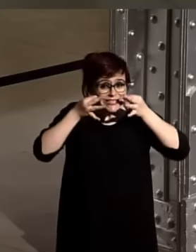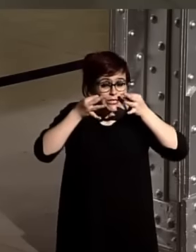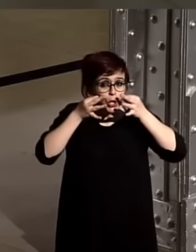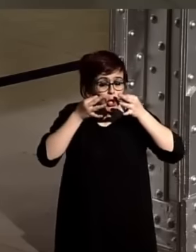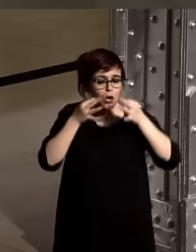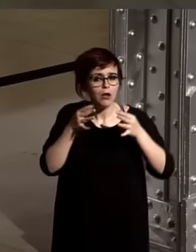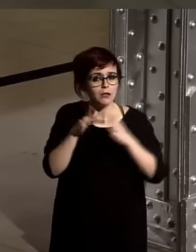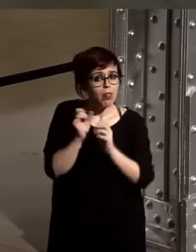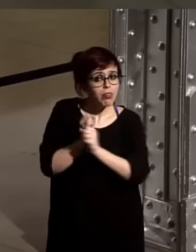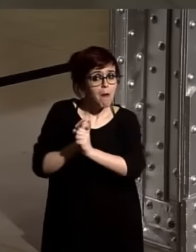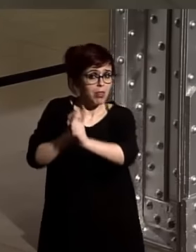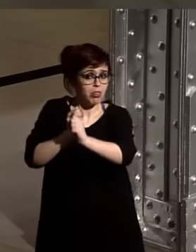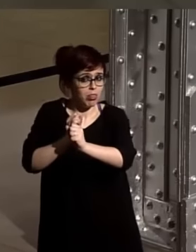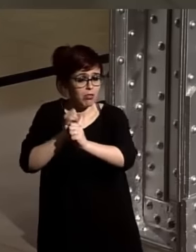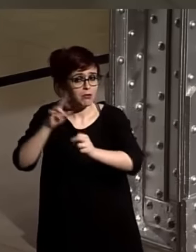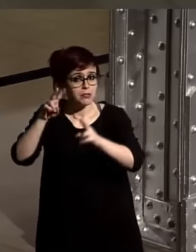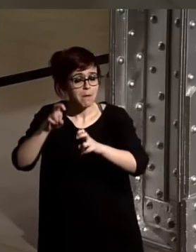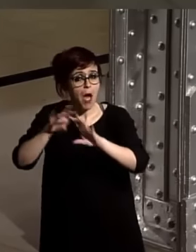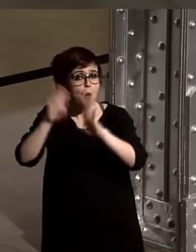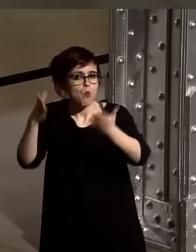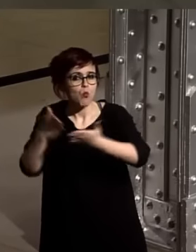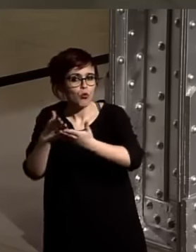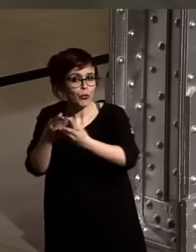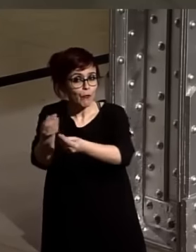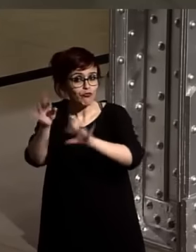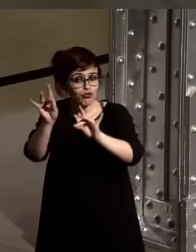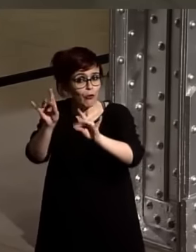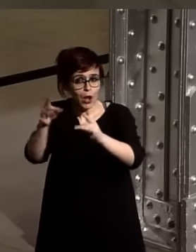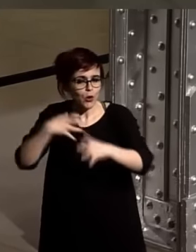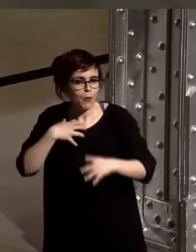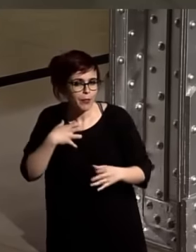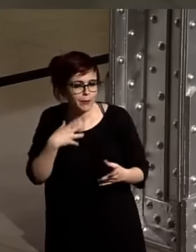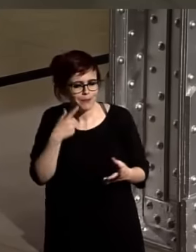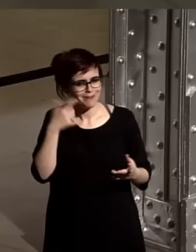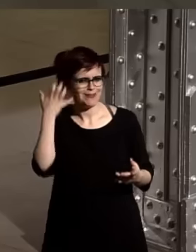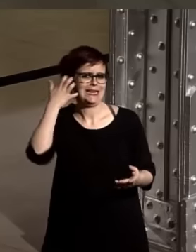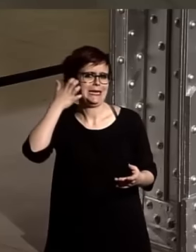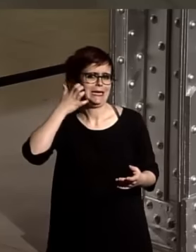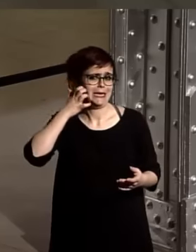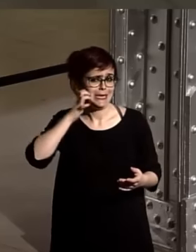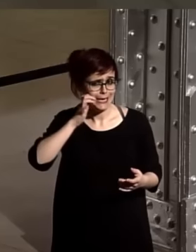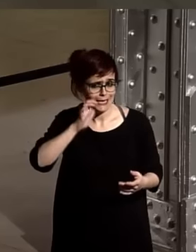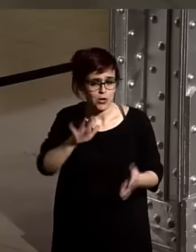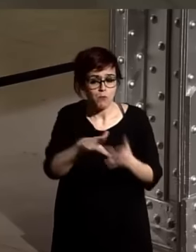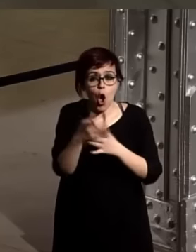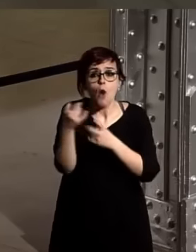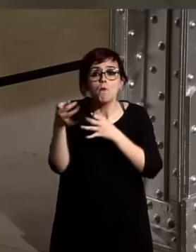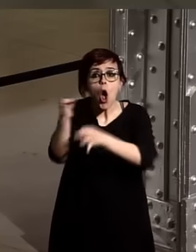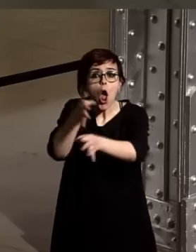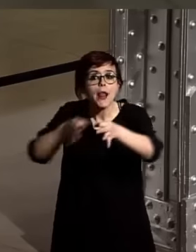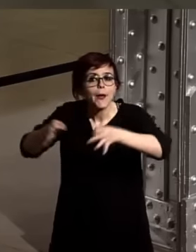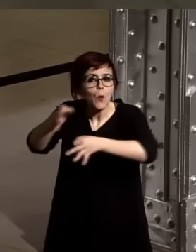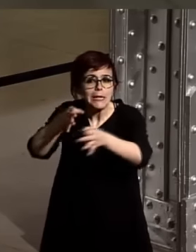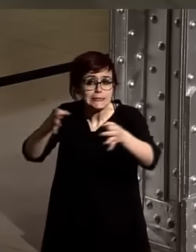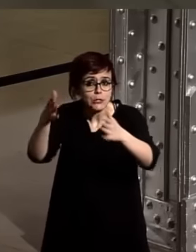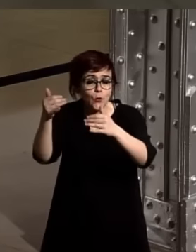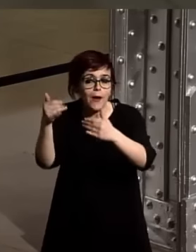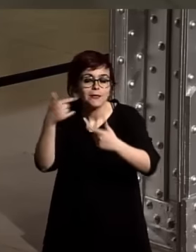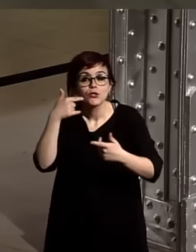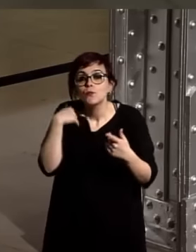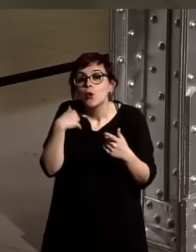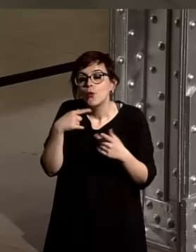mundo de la trascendencia que no está basado no está hecho de átomos ni de moléculas sino que se rige por